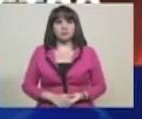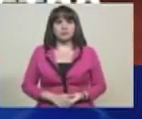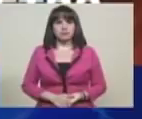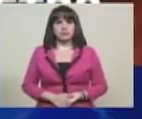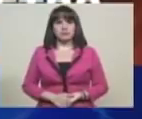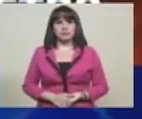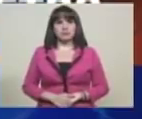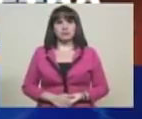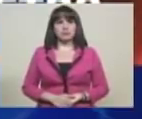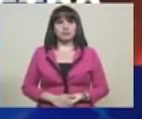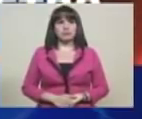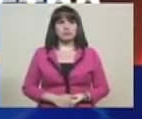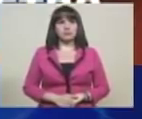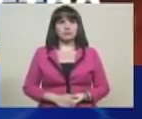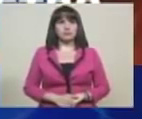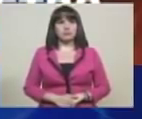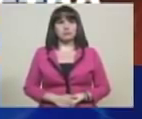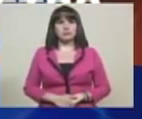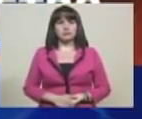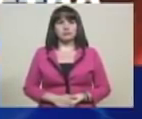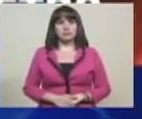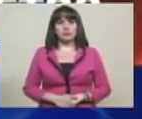y...